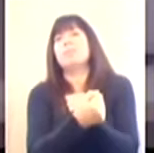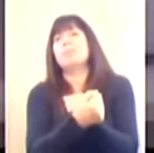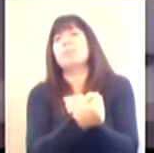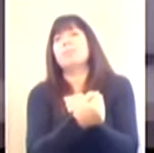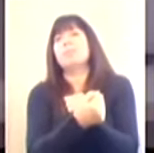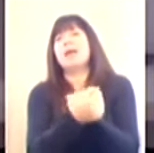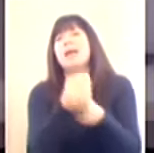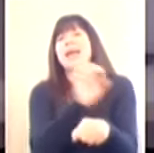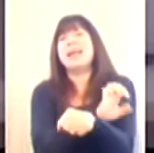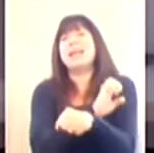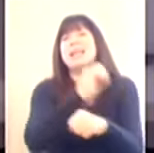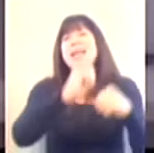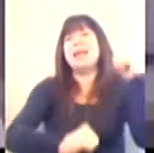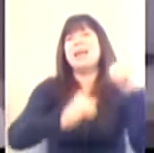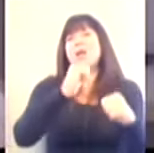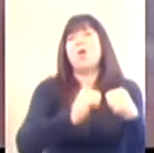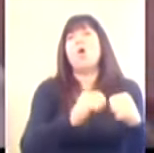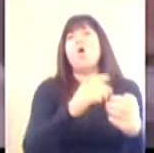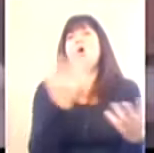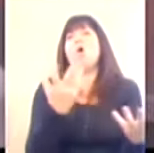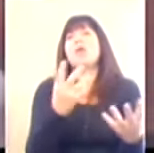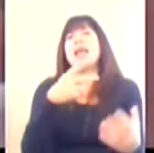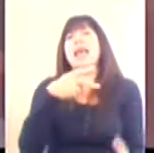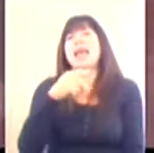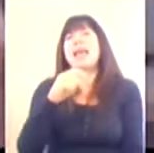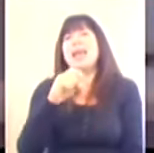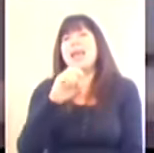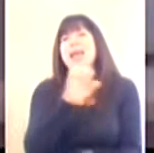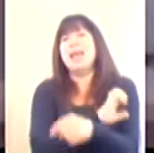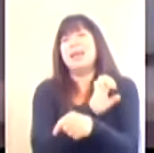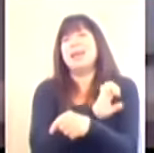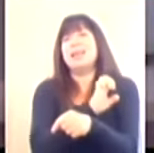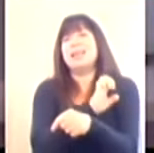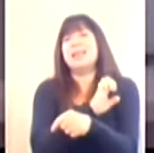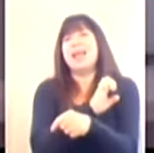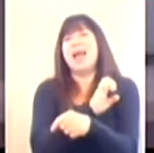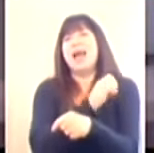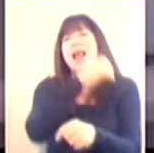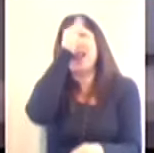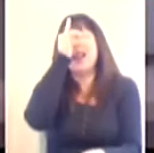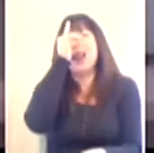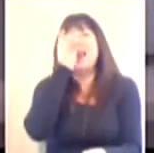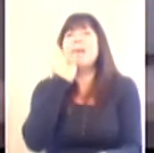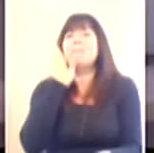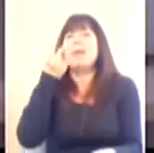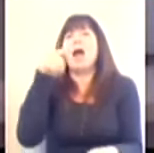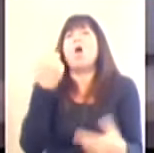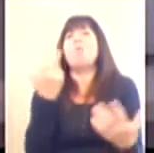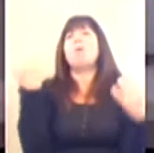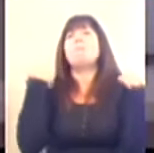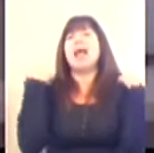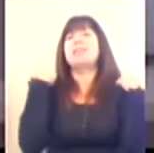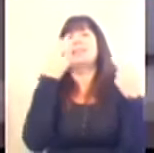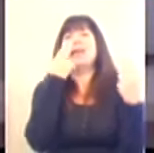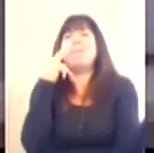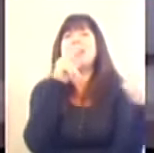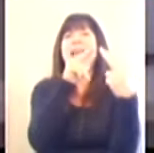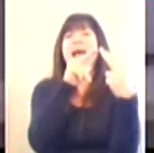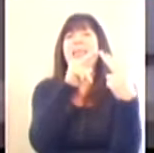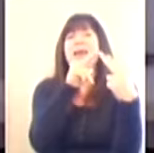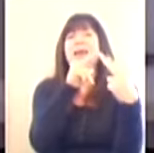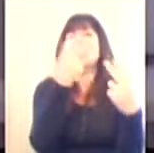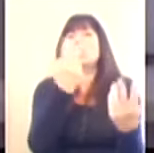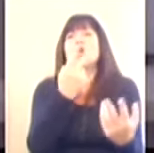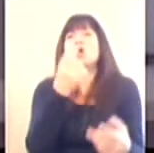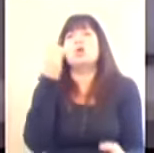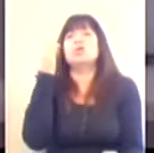con energía eólica e hidrógeno verde? O sea, una mirada más global del hidrógeno verde y también una mirada más práctica, ¿cómo podría ocurrir? No necesariamente la mirada del norte de